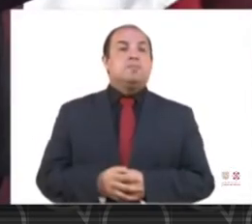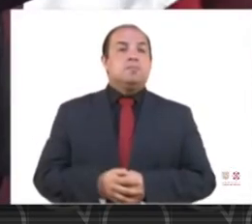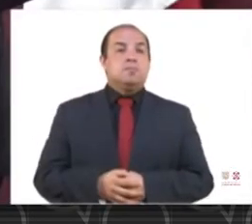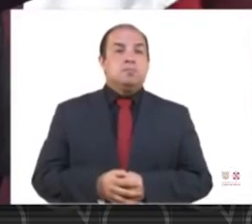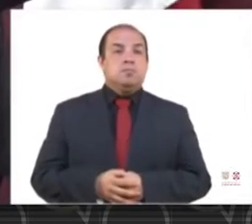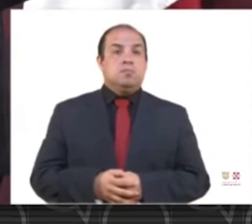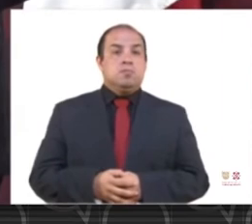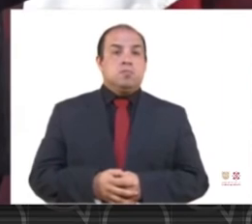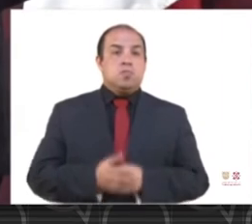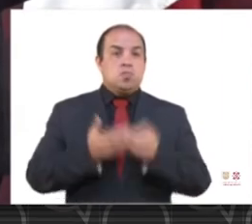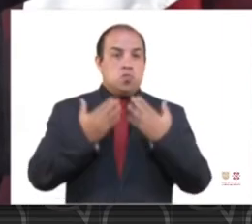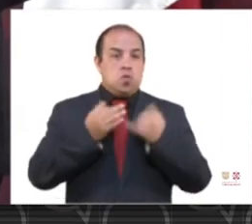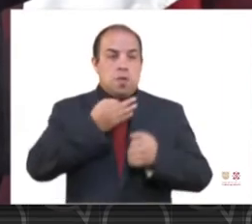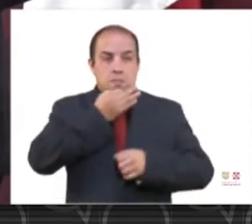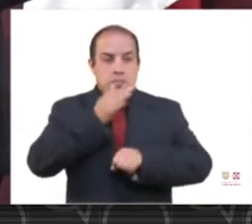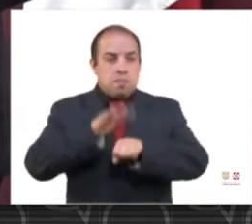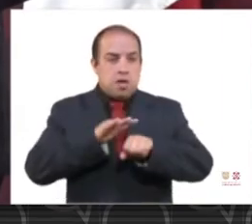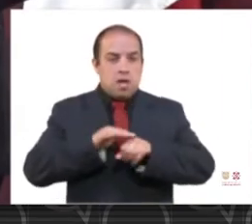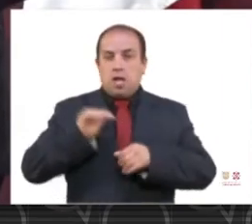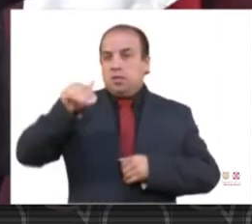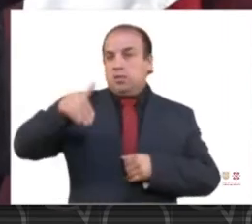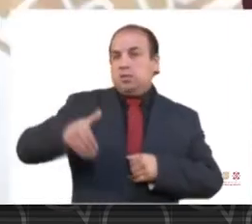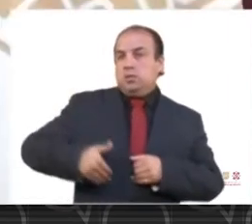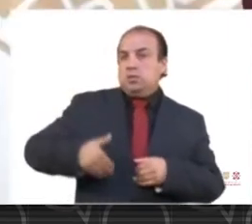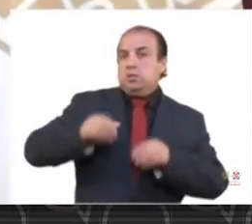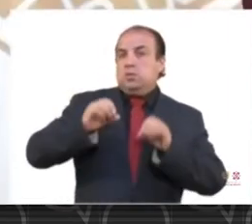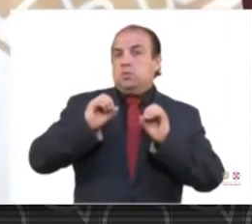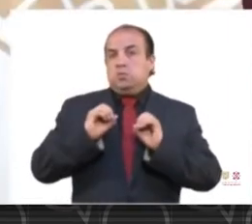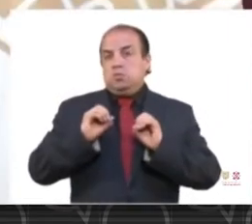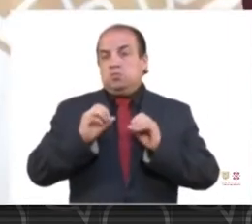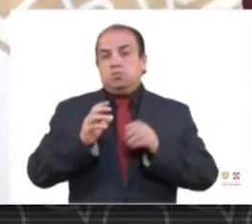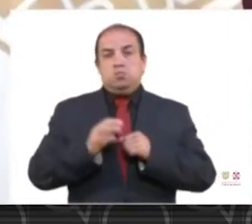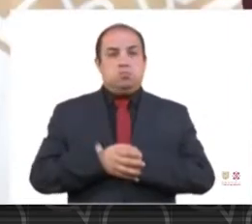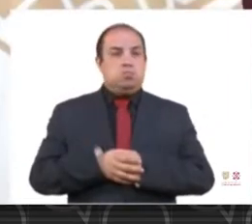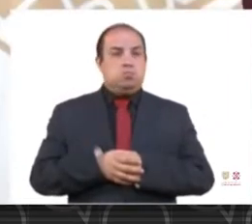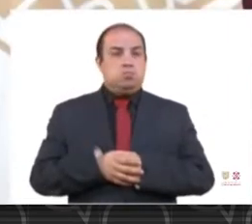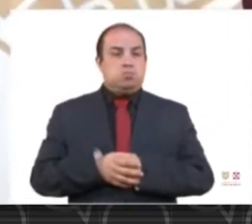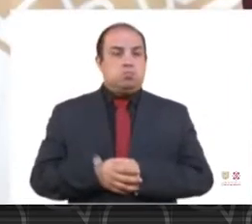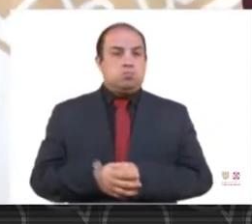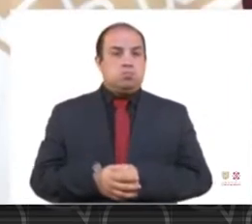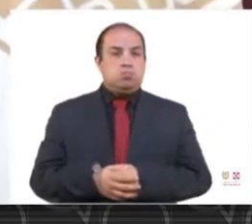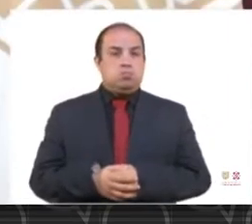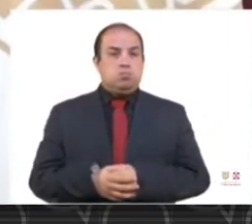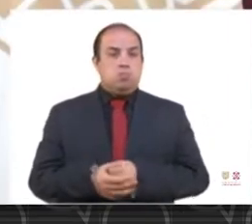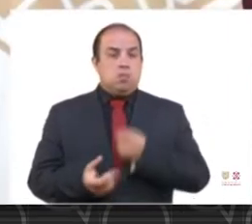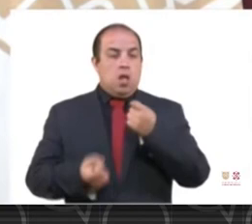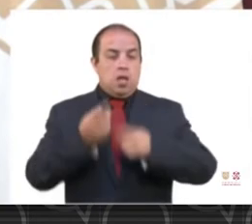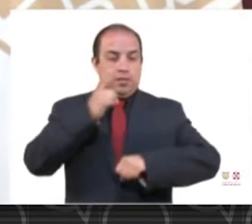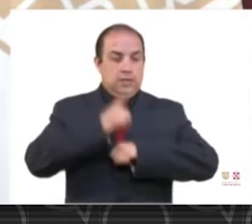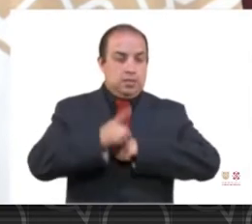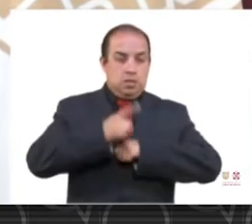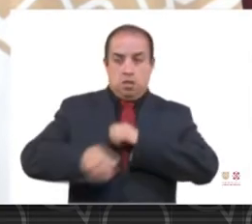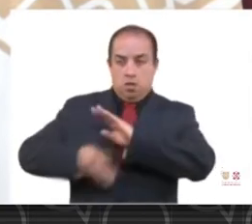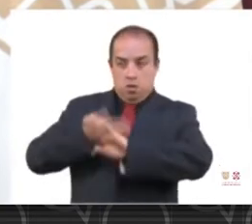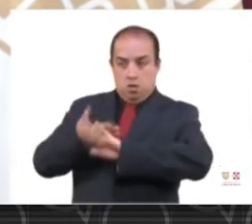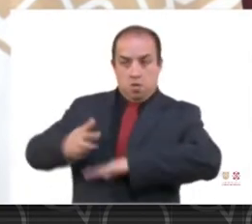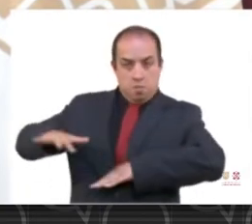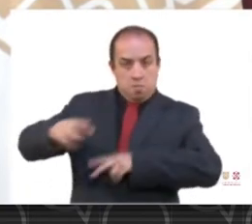se reportaron accidentes o cuestiones que produjeran algún daño o alguna